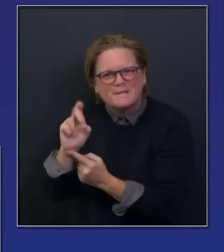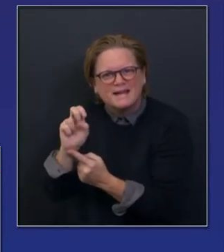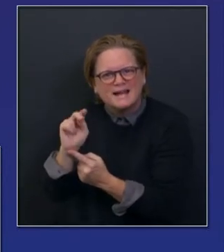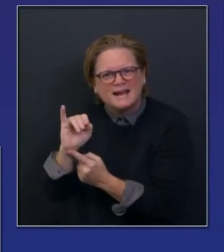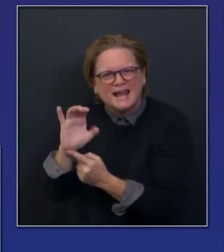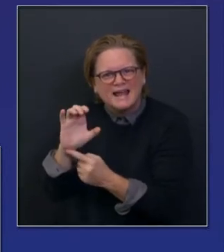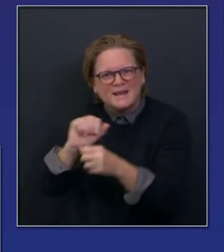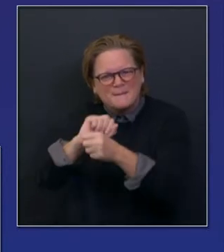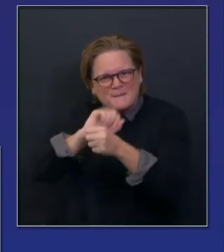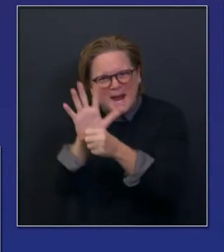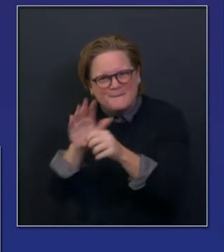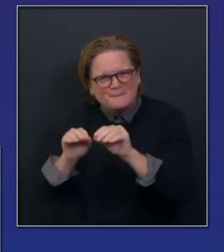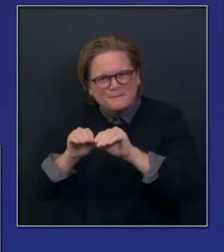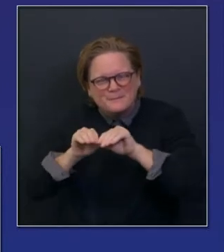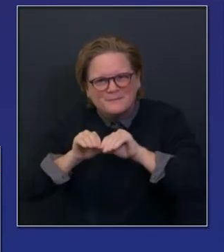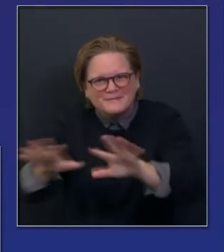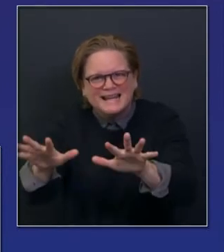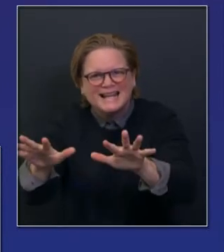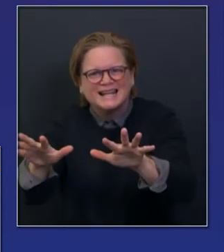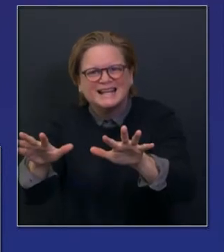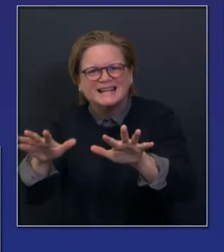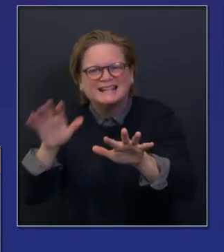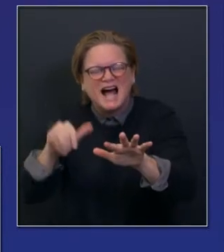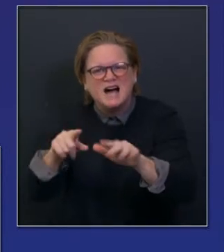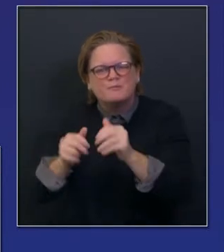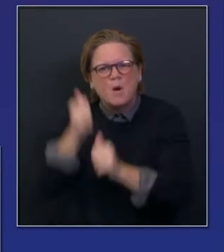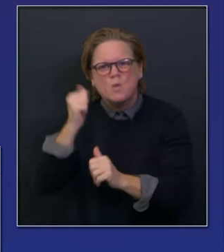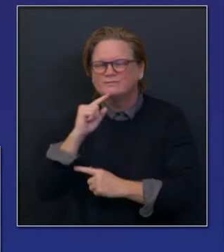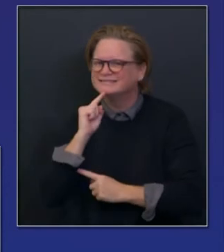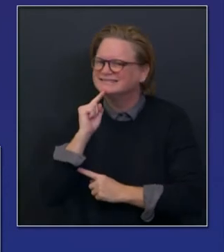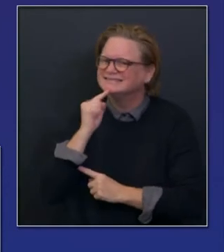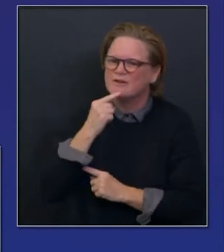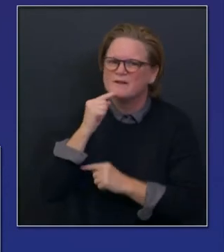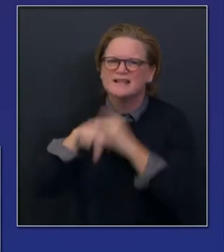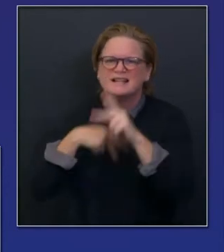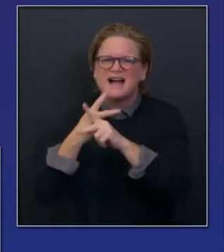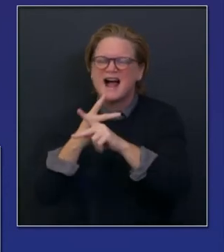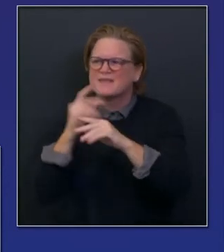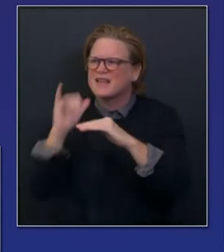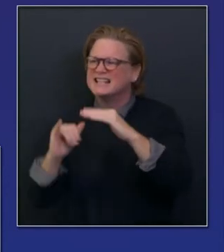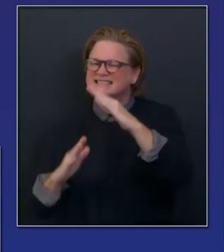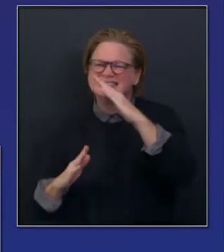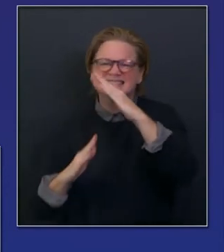hacia el final, pero estamos en medio del periodo más agudo,